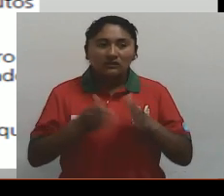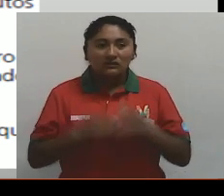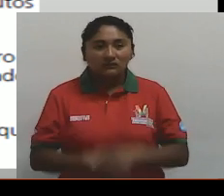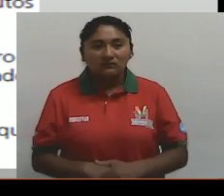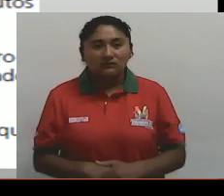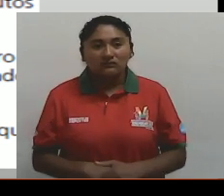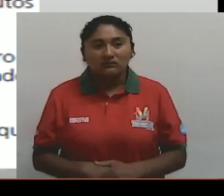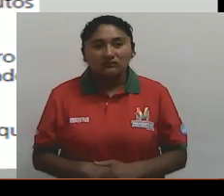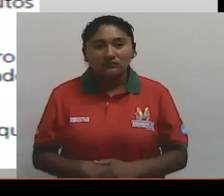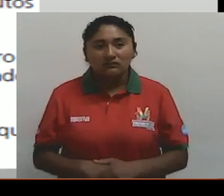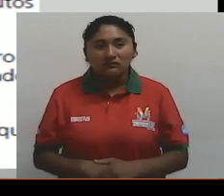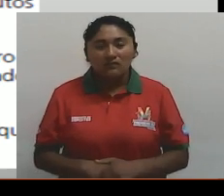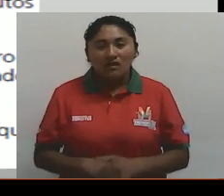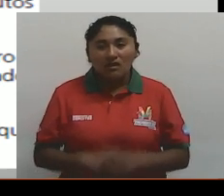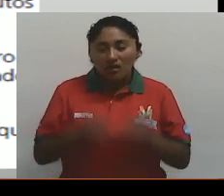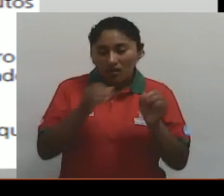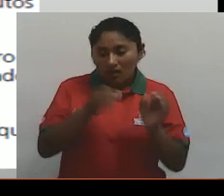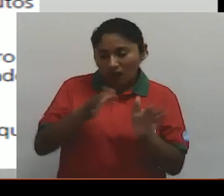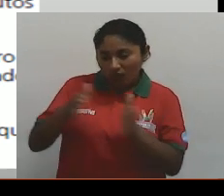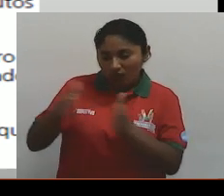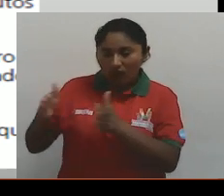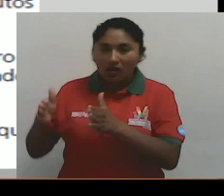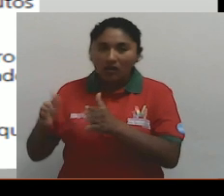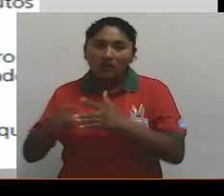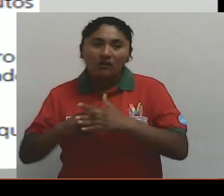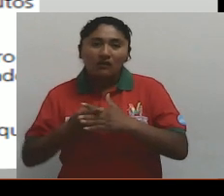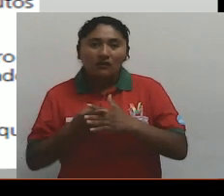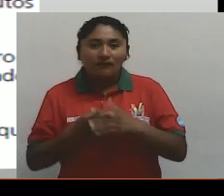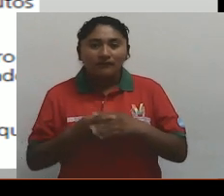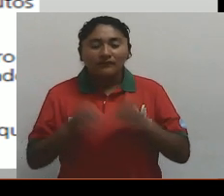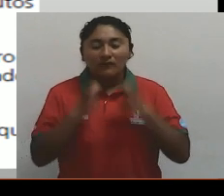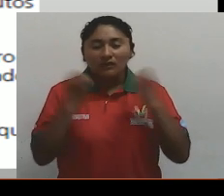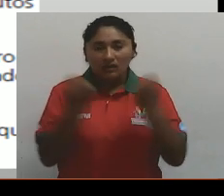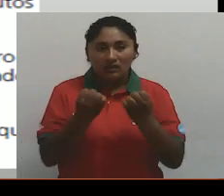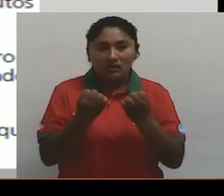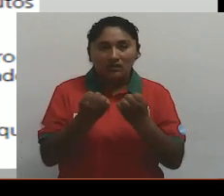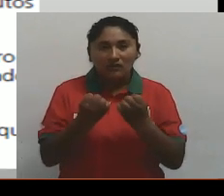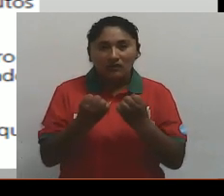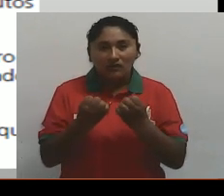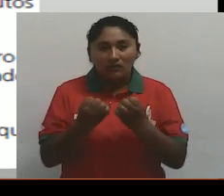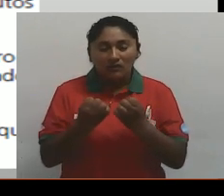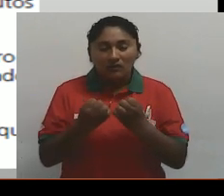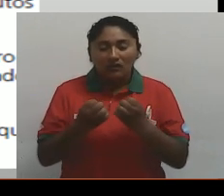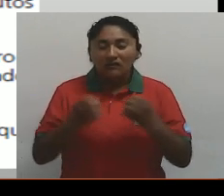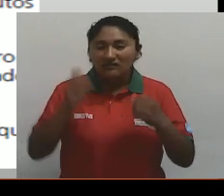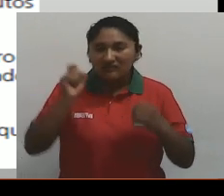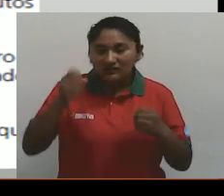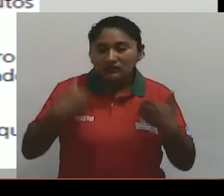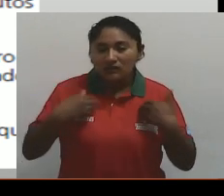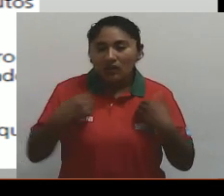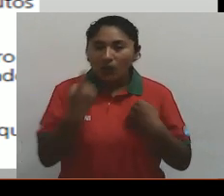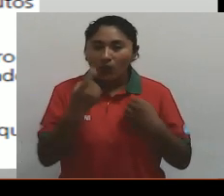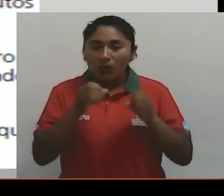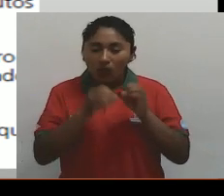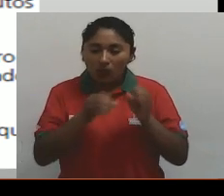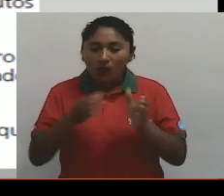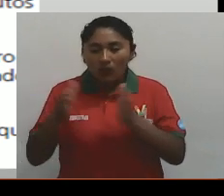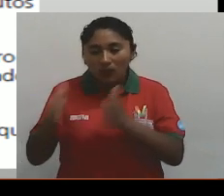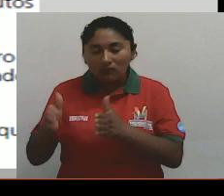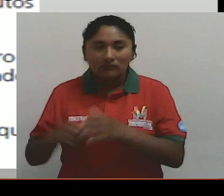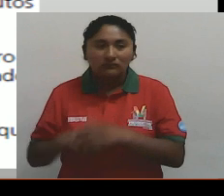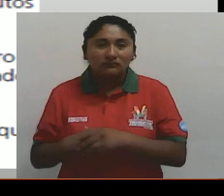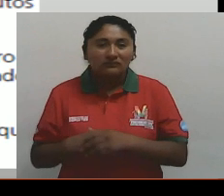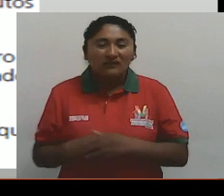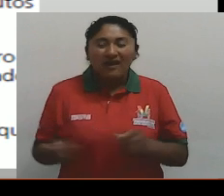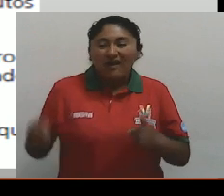formación inicial de los equipos indica el orden de rotación de los jugadores en la cancha. Este orden debe mantenerse a lo largo del set. Antes